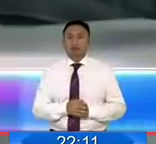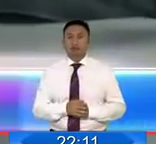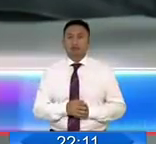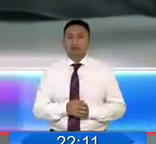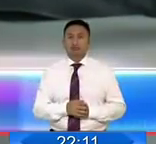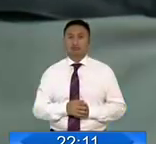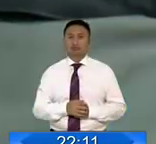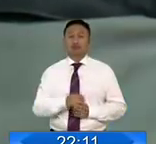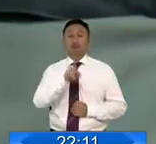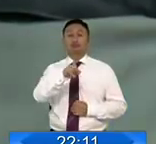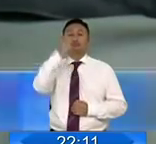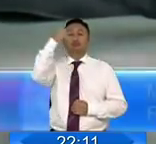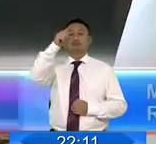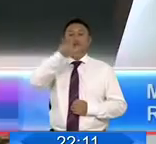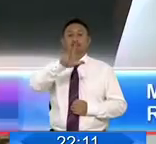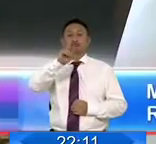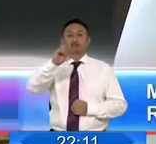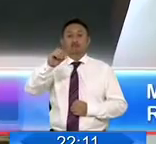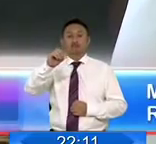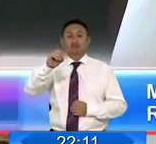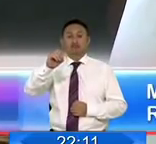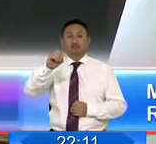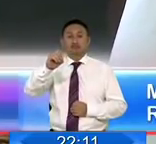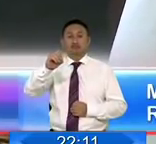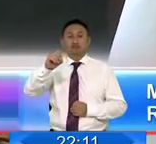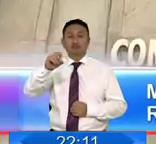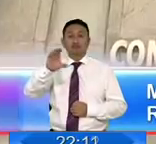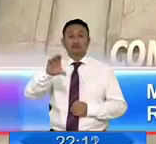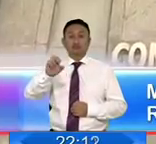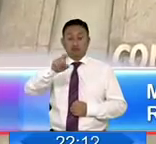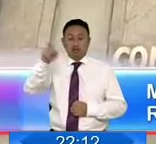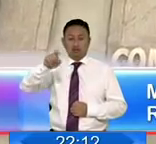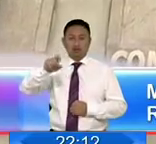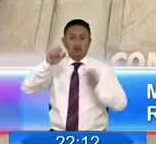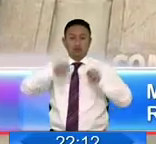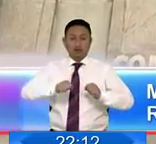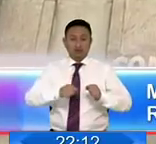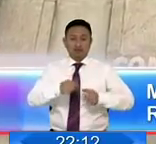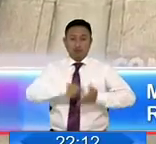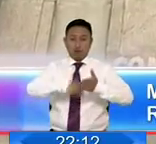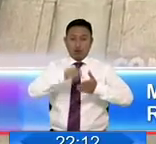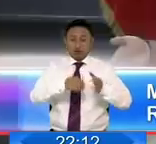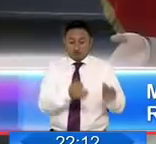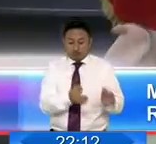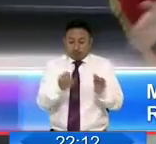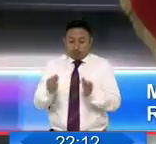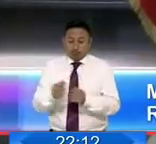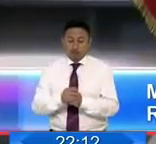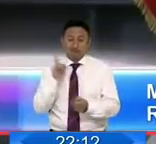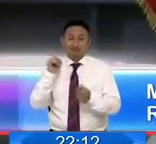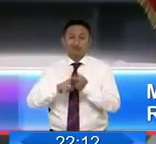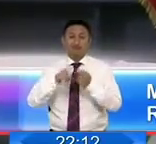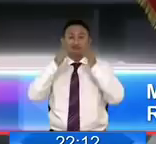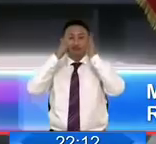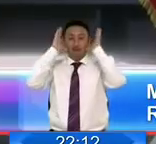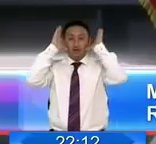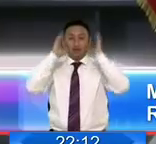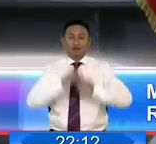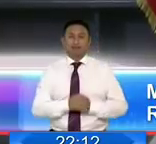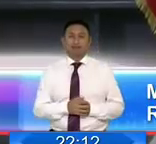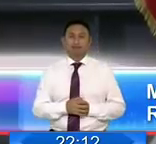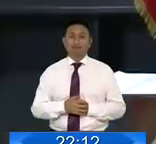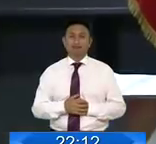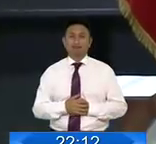Son $1.300.000 los que el CNE demanda para extender los contratos ocasionales hasta diciembre,